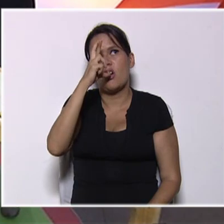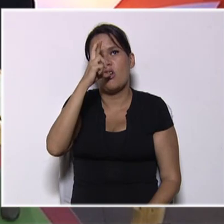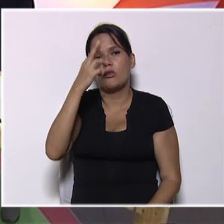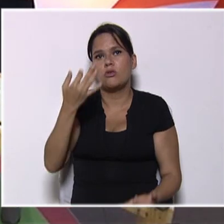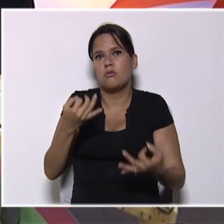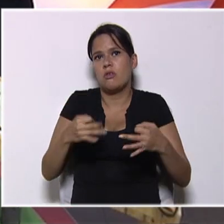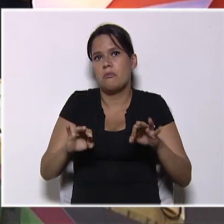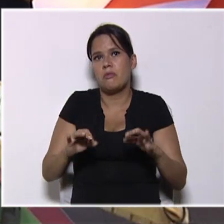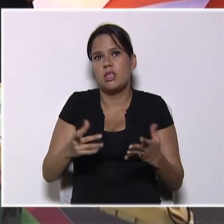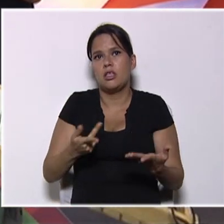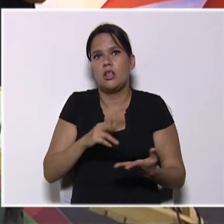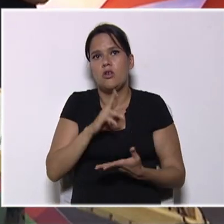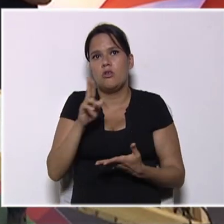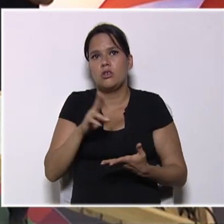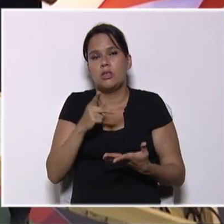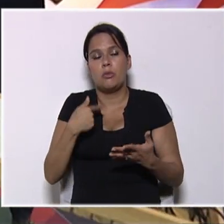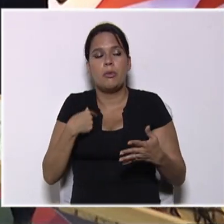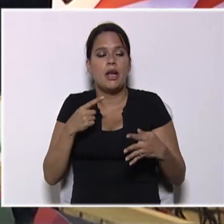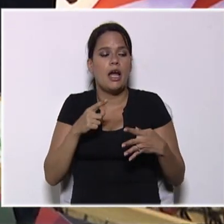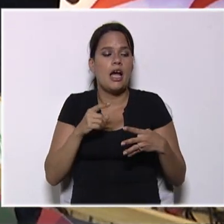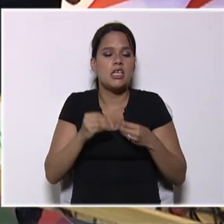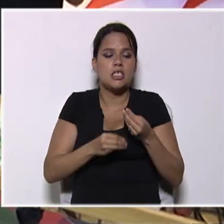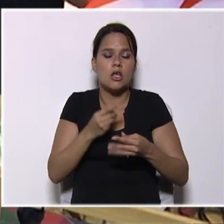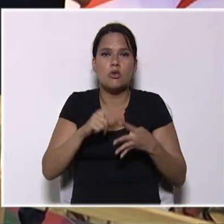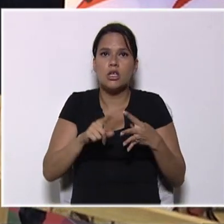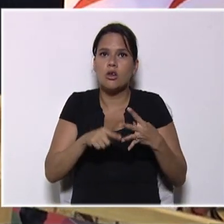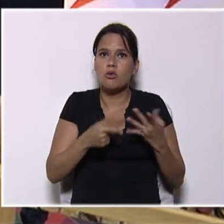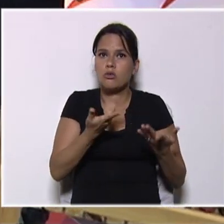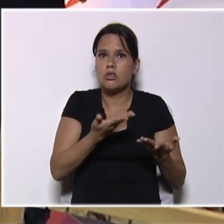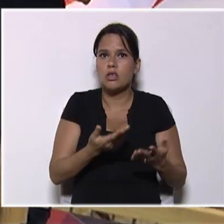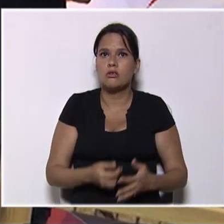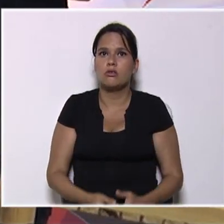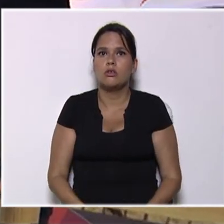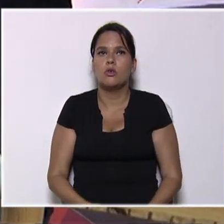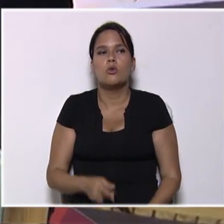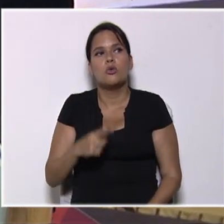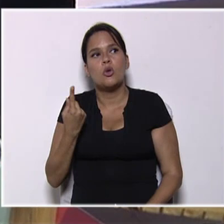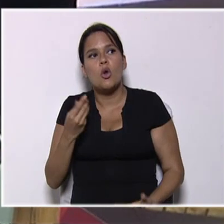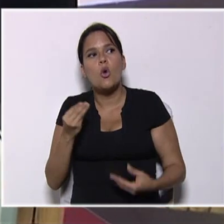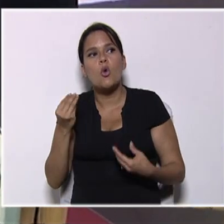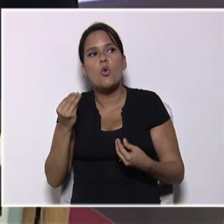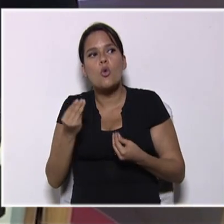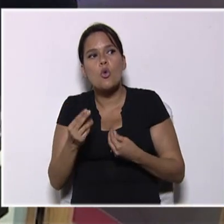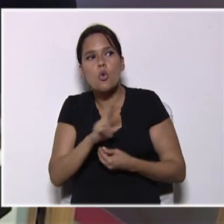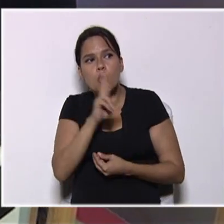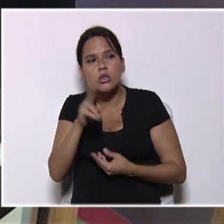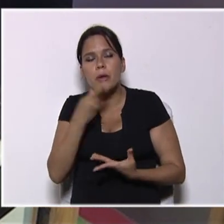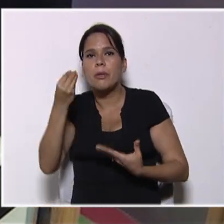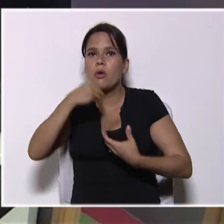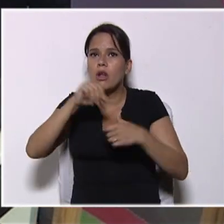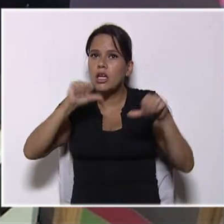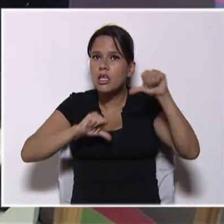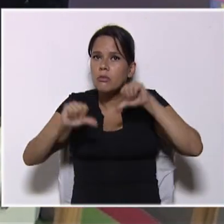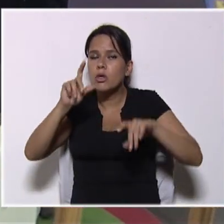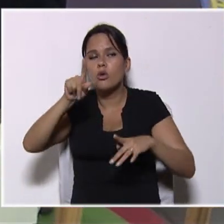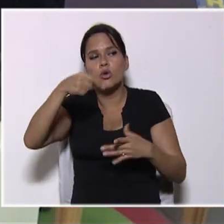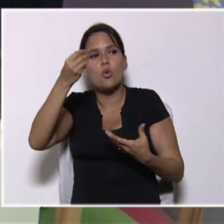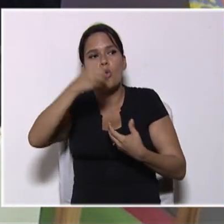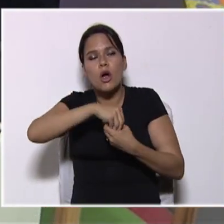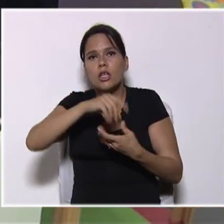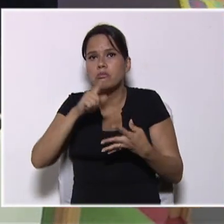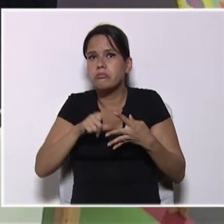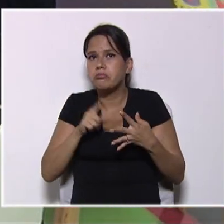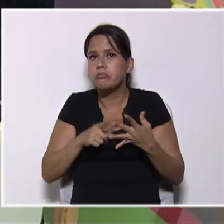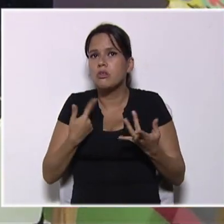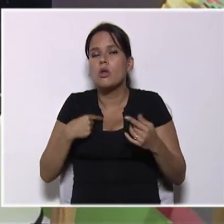los tomamos para hacer otras cosas con ellos. Algunos los usan para guardar químicos, otros para guardar líquidos, otros guardan objetos, y es un